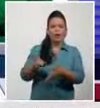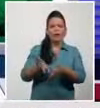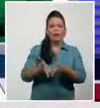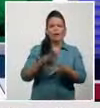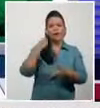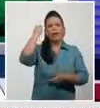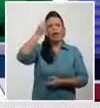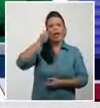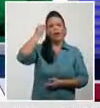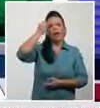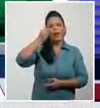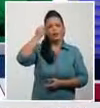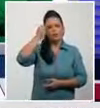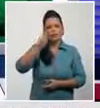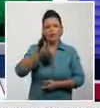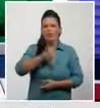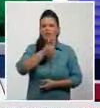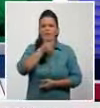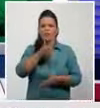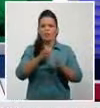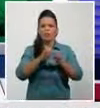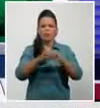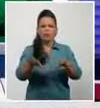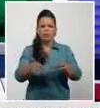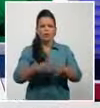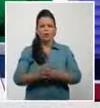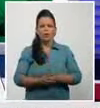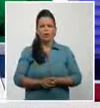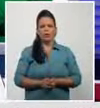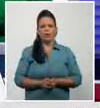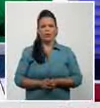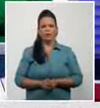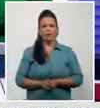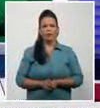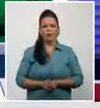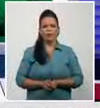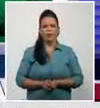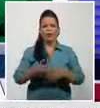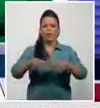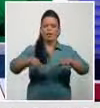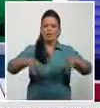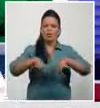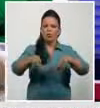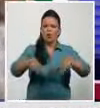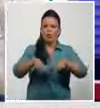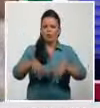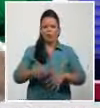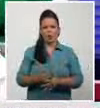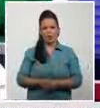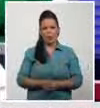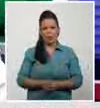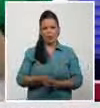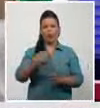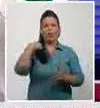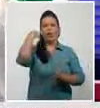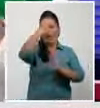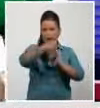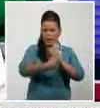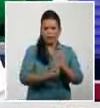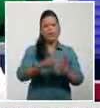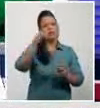epidemiológico de los focos, de los eventos, otra característica, además de la dispersión en el